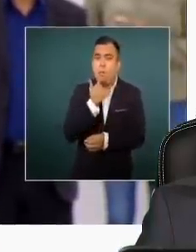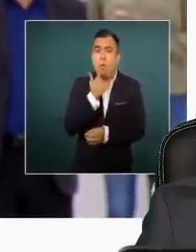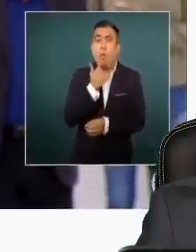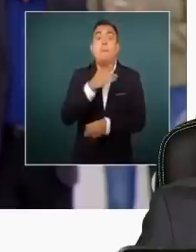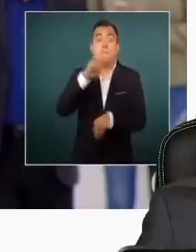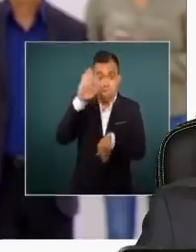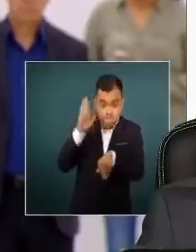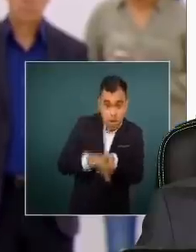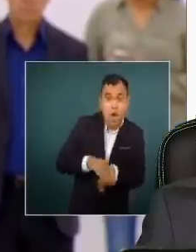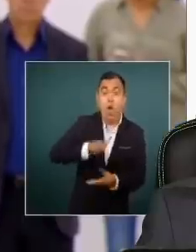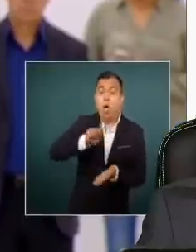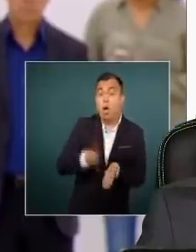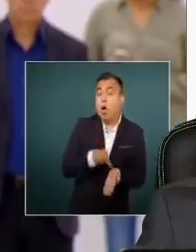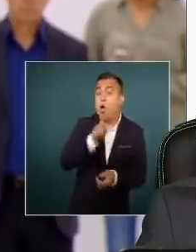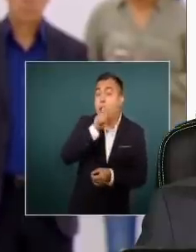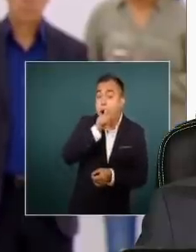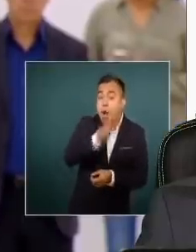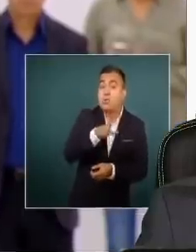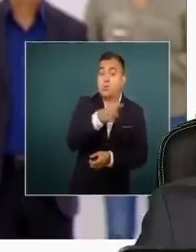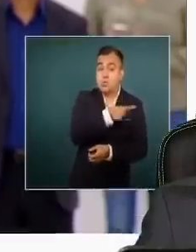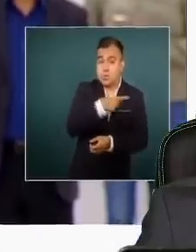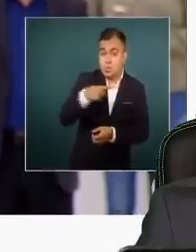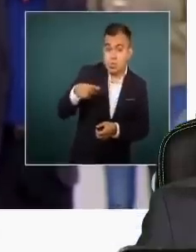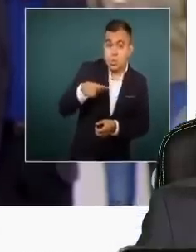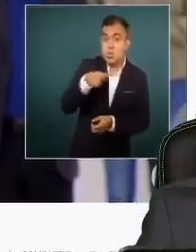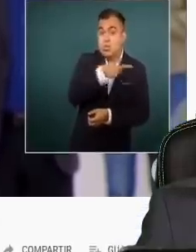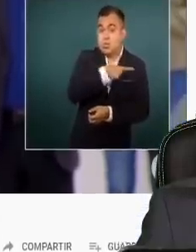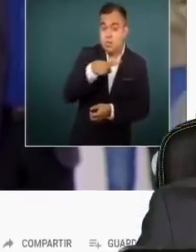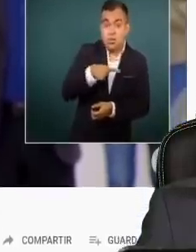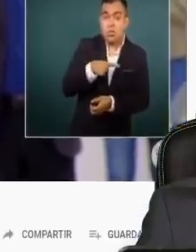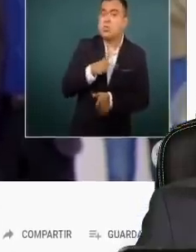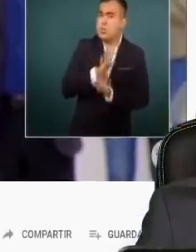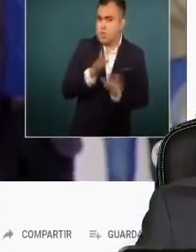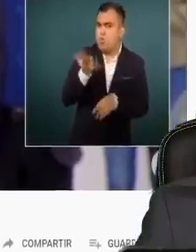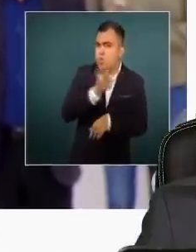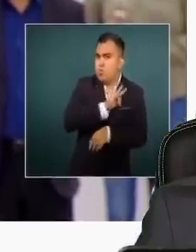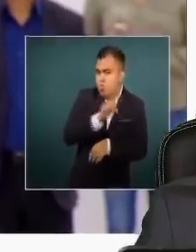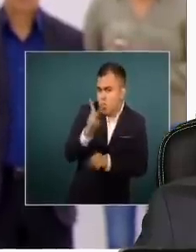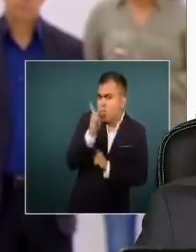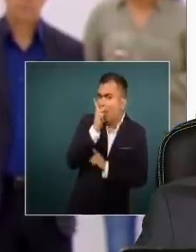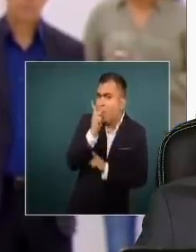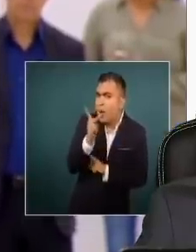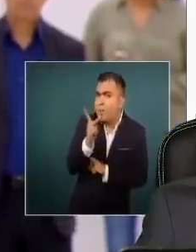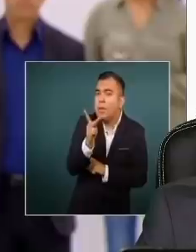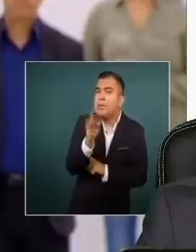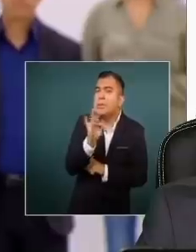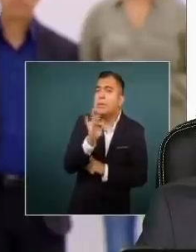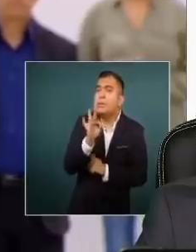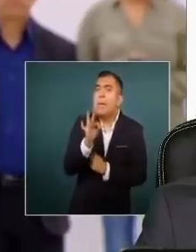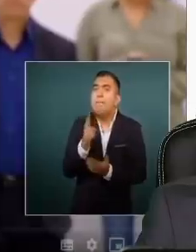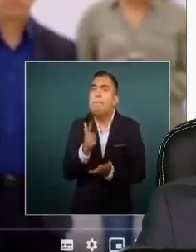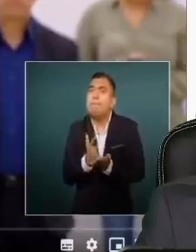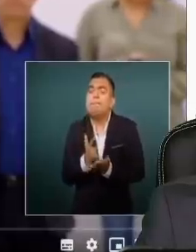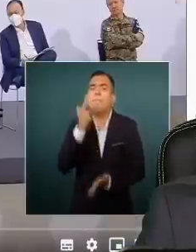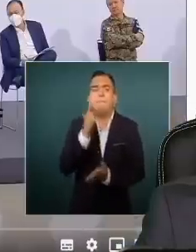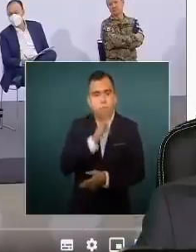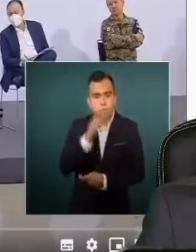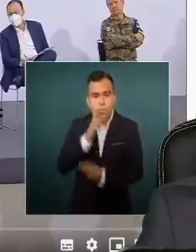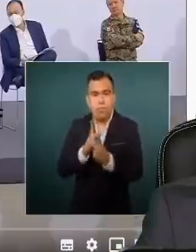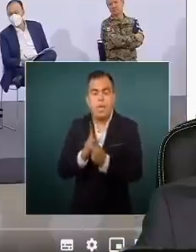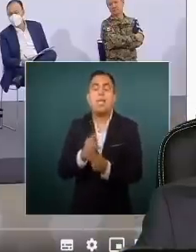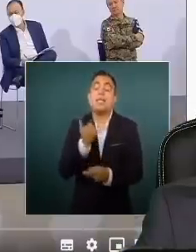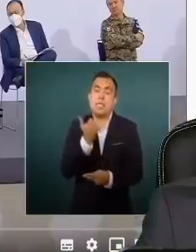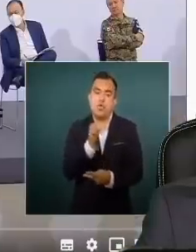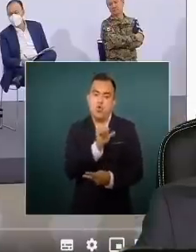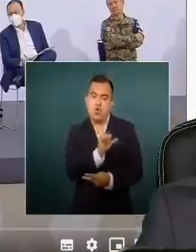endeudar más al gobierno del estado de jalisco a menos de que sea por causa mayor y si me permite